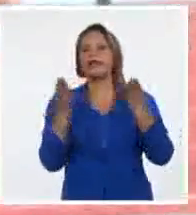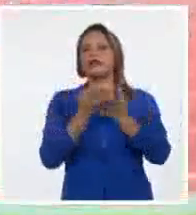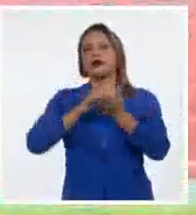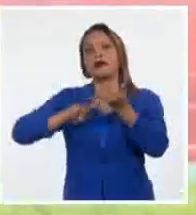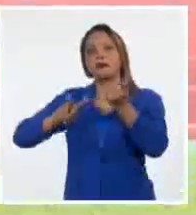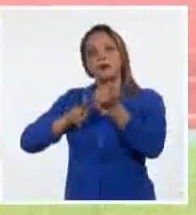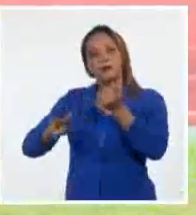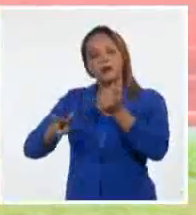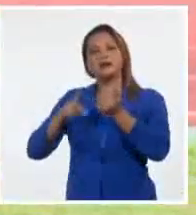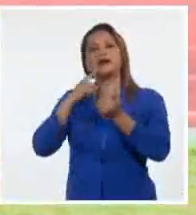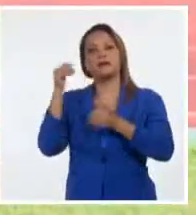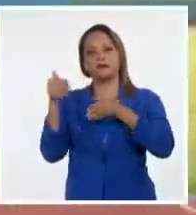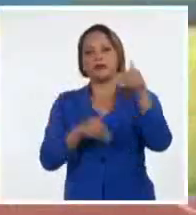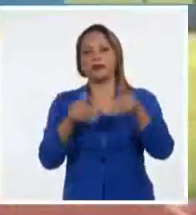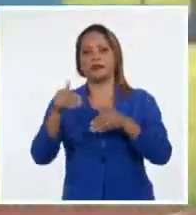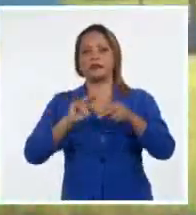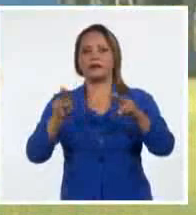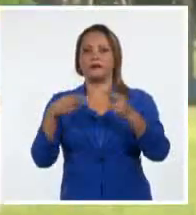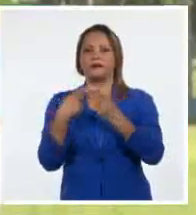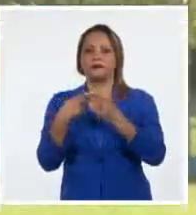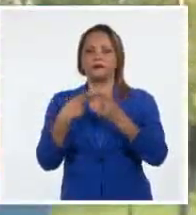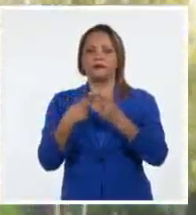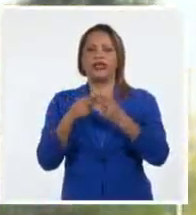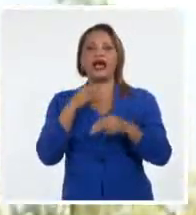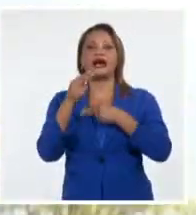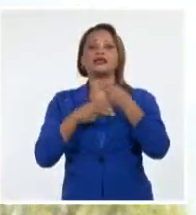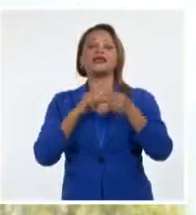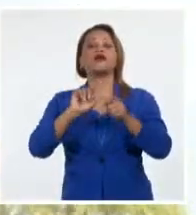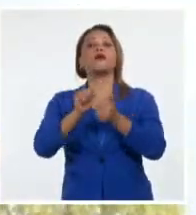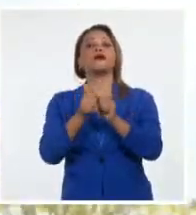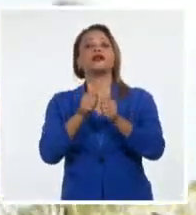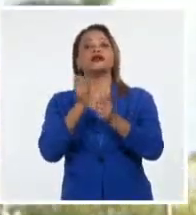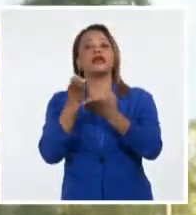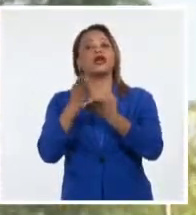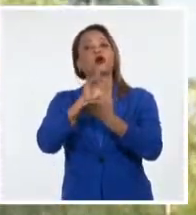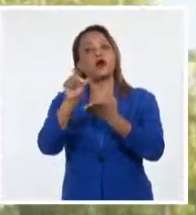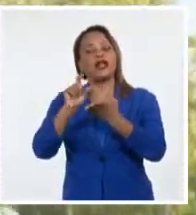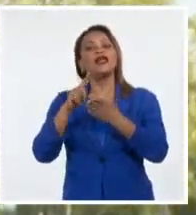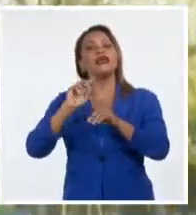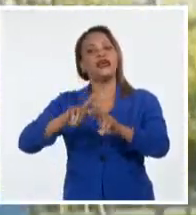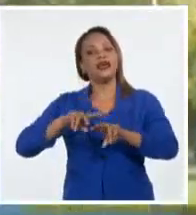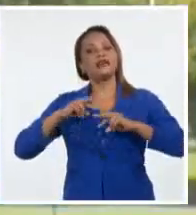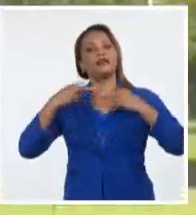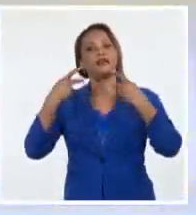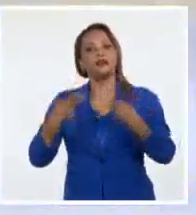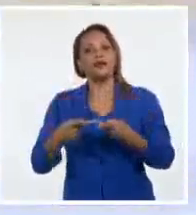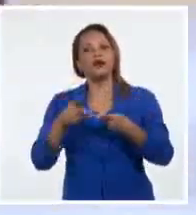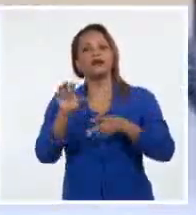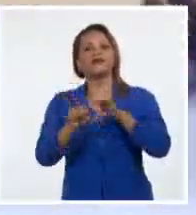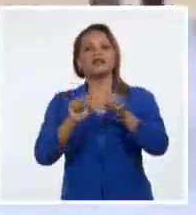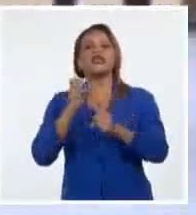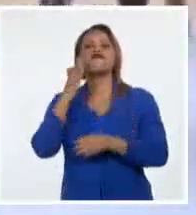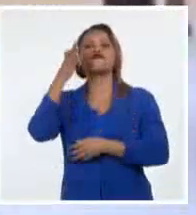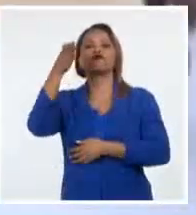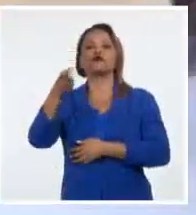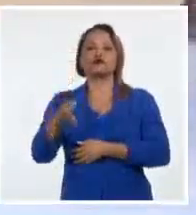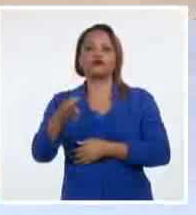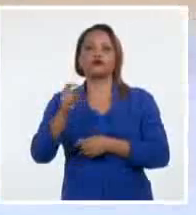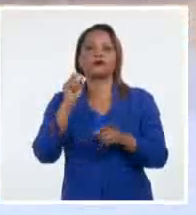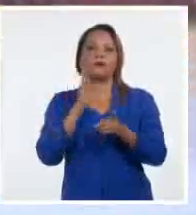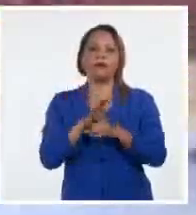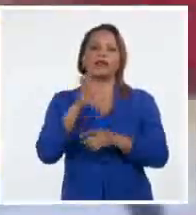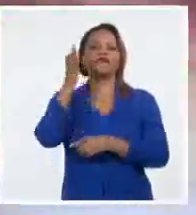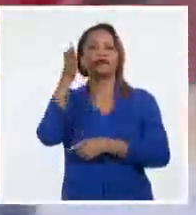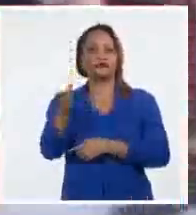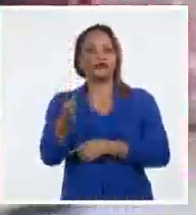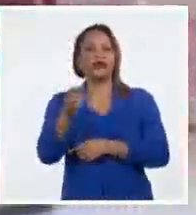estuvieron representadas en estos juegos. Realizar los juegos escolares era rescatar el futuro, era potenciar